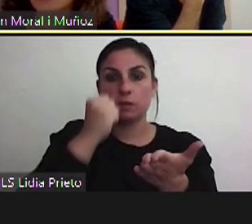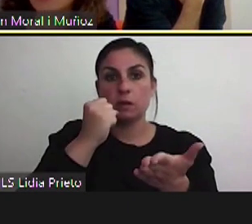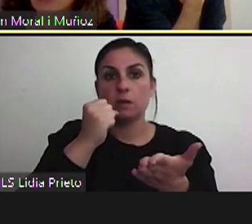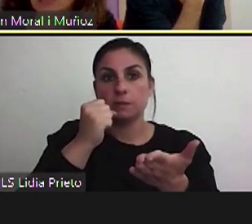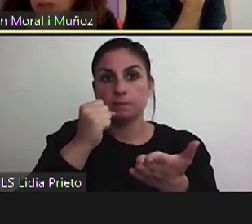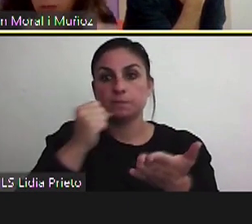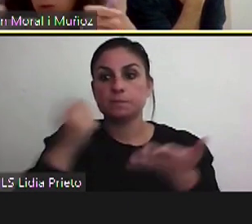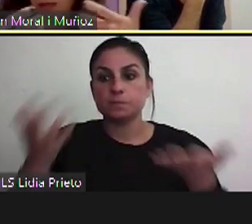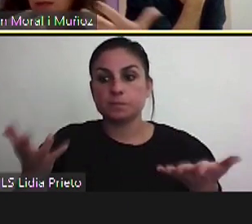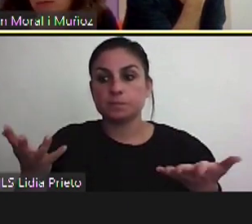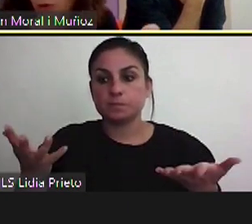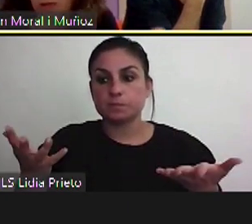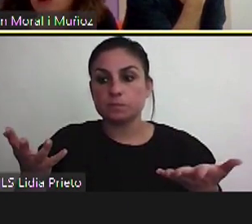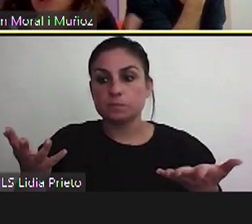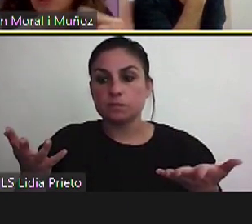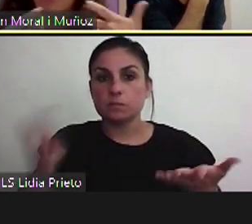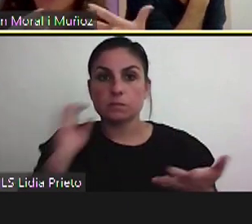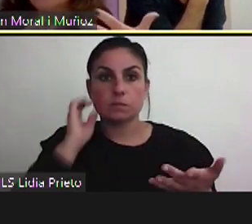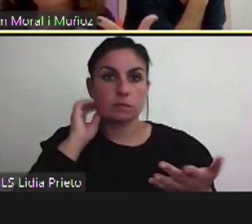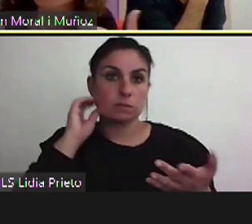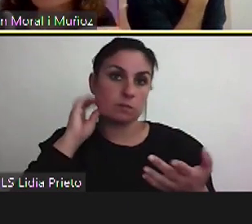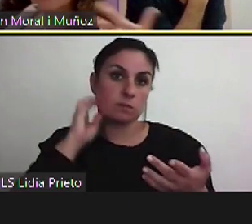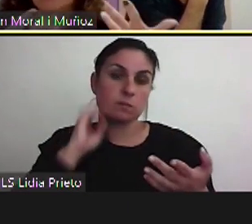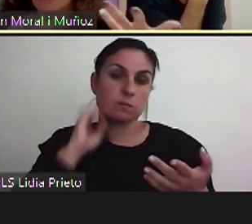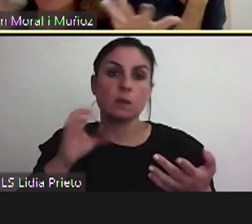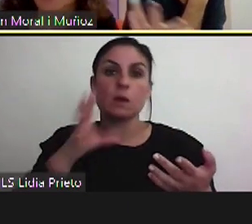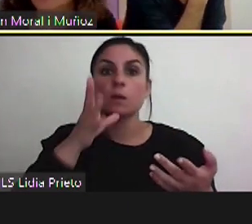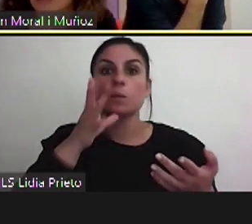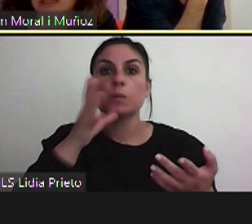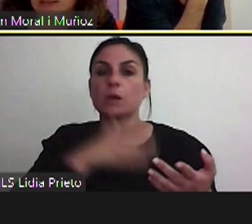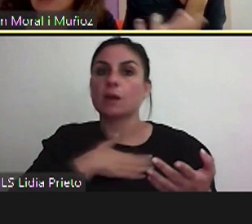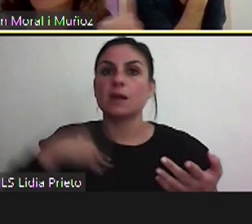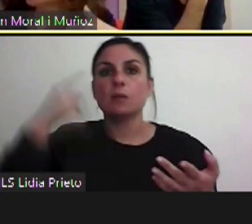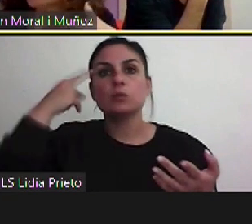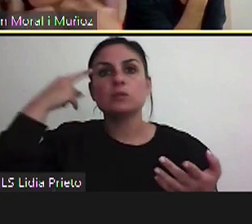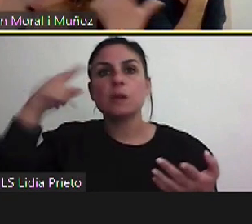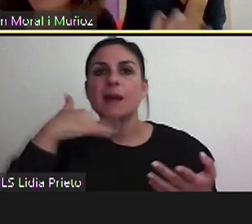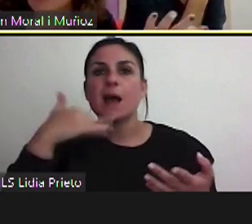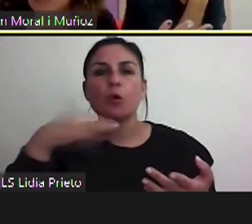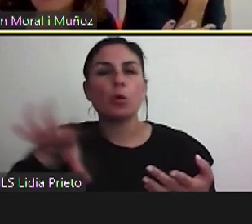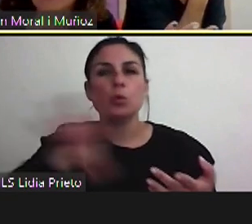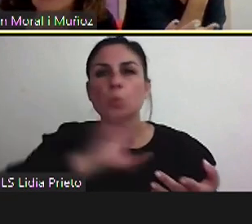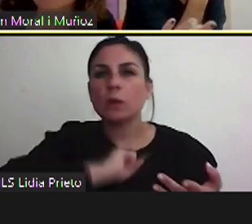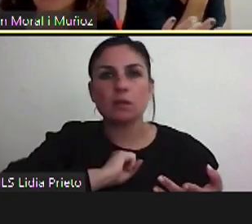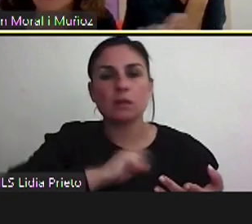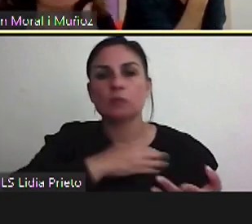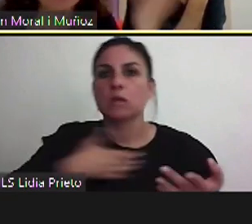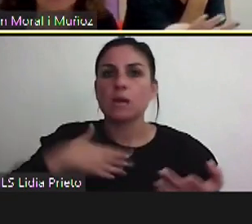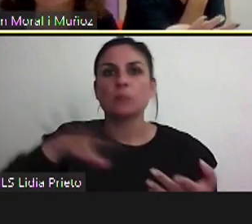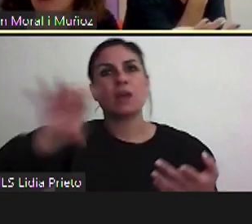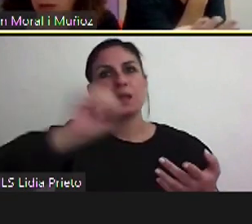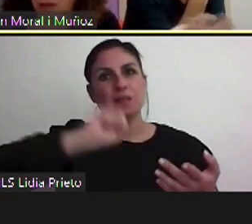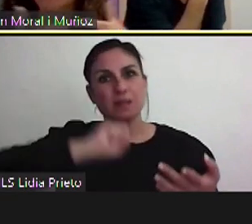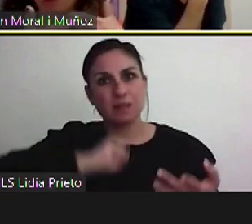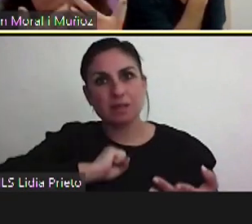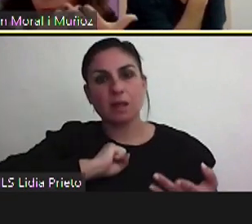calado mucho, porque hemos dicho, el ser humano necesita buscar una explicación a algo que no entiende. ¿Cómo se le ha ocurrido matar